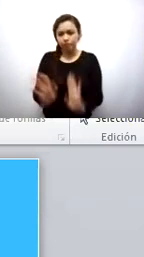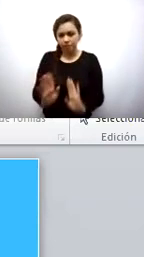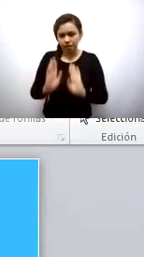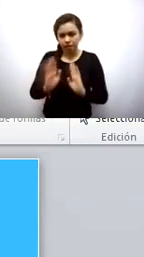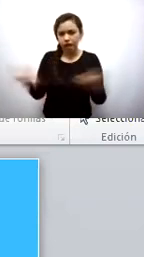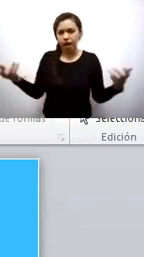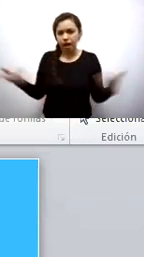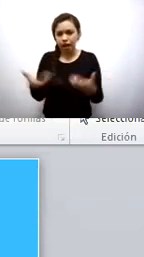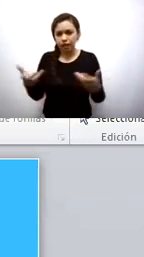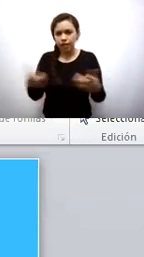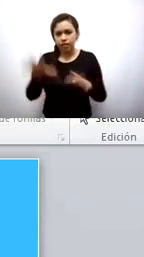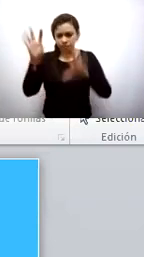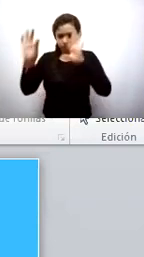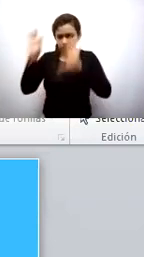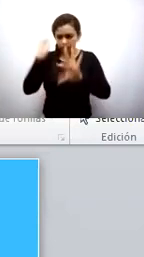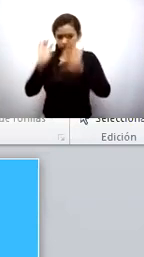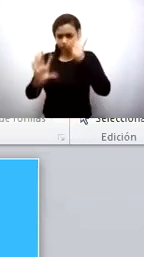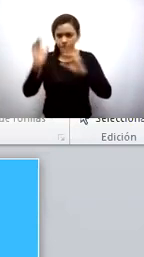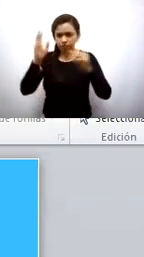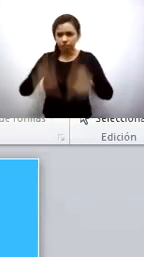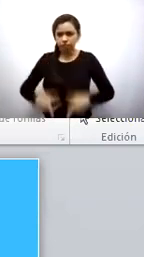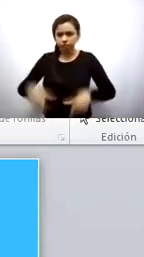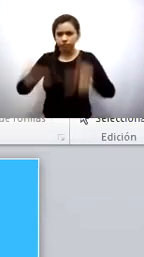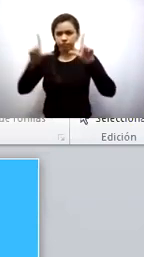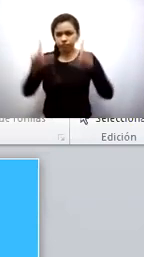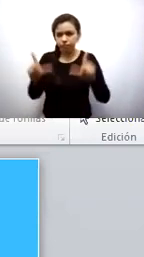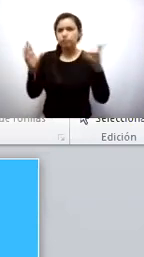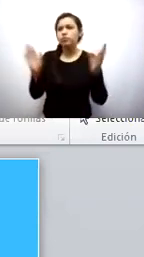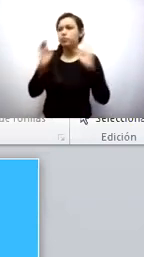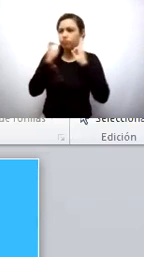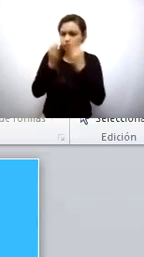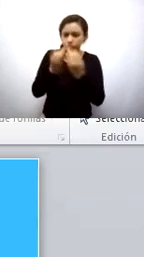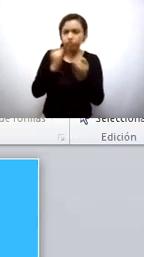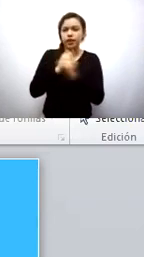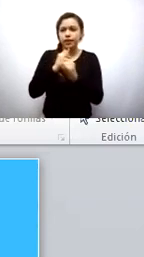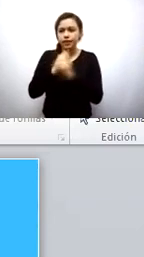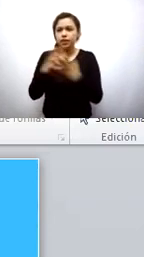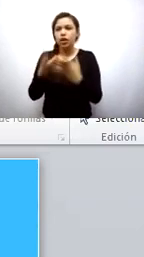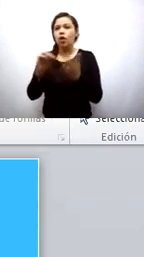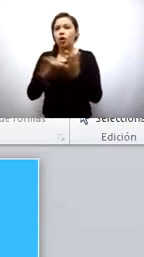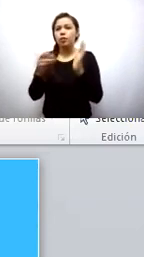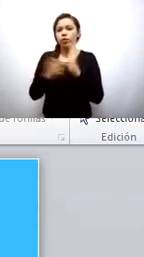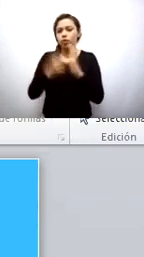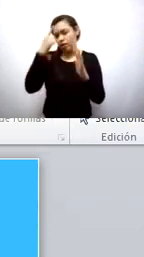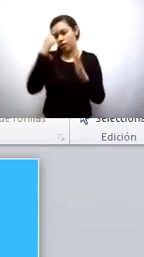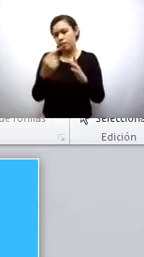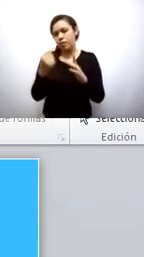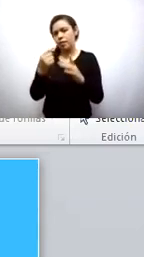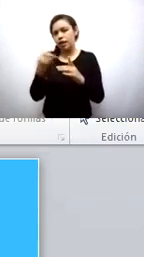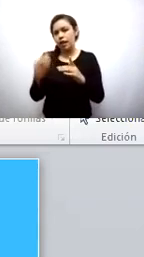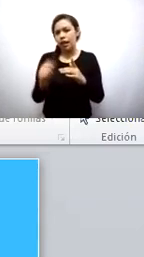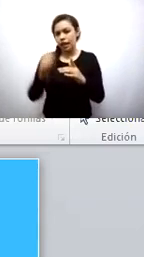generar o seleccionar una plataforma, un recurso, una estrategia o una metodología basada en las tecnologías